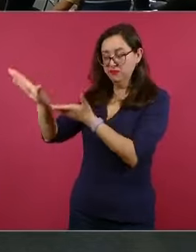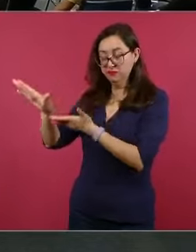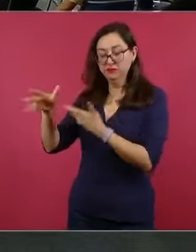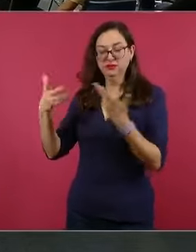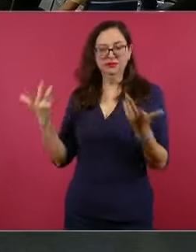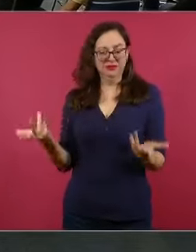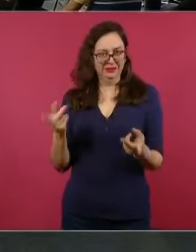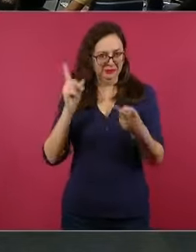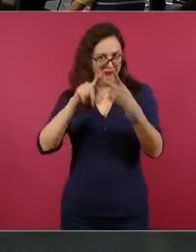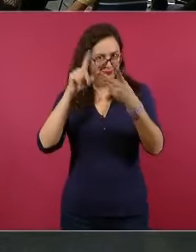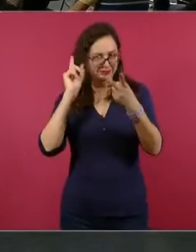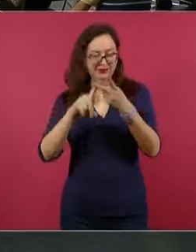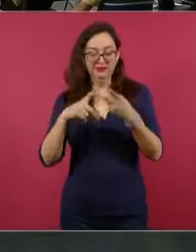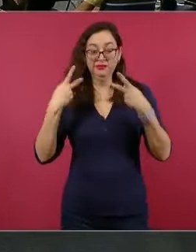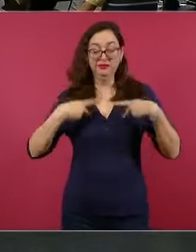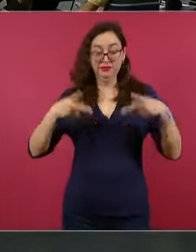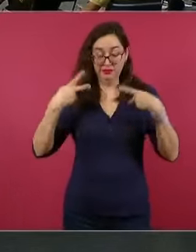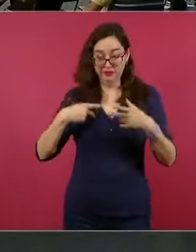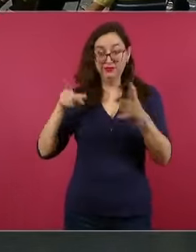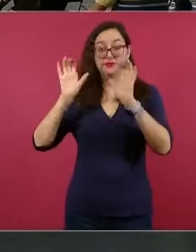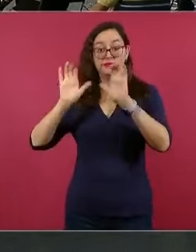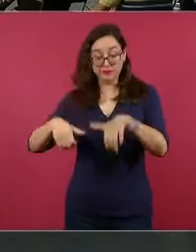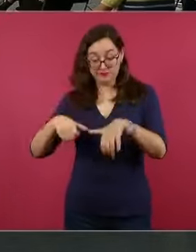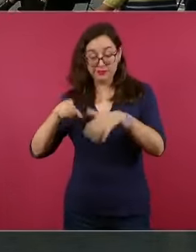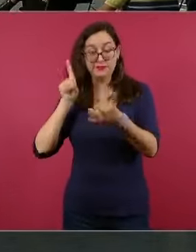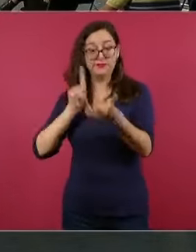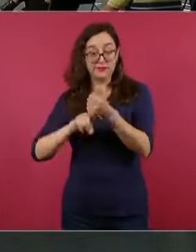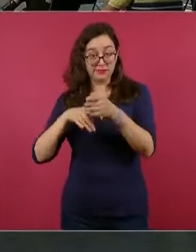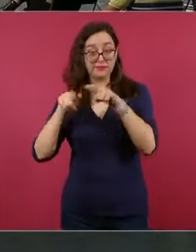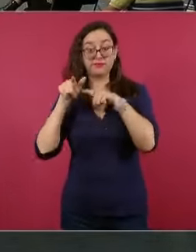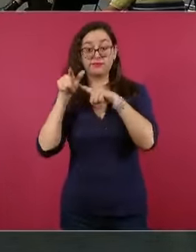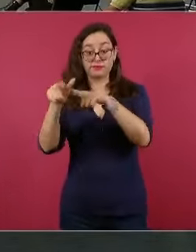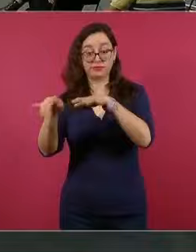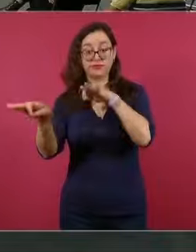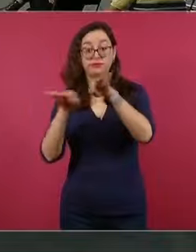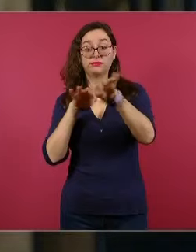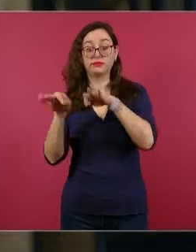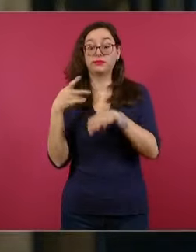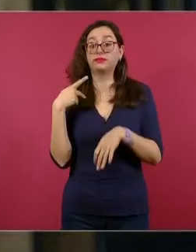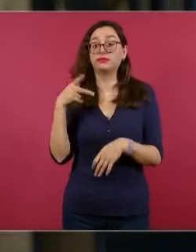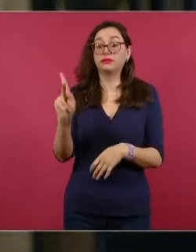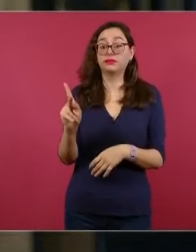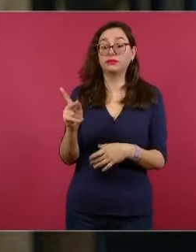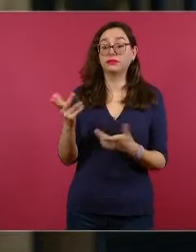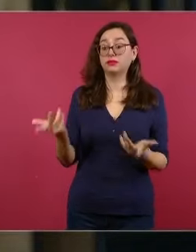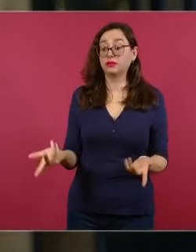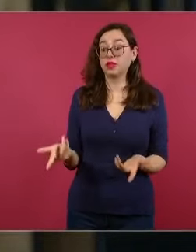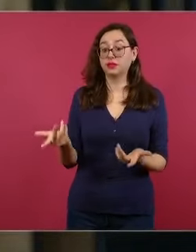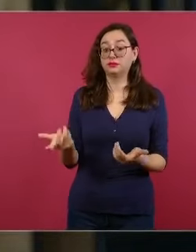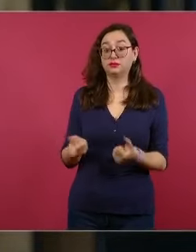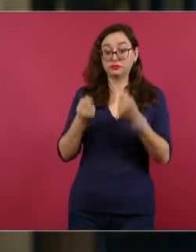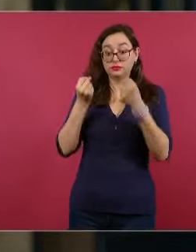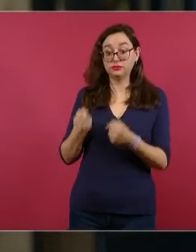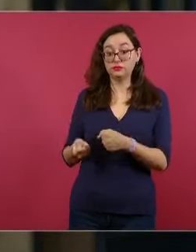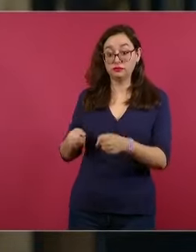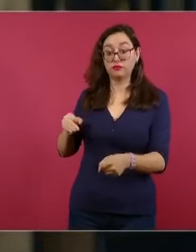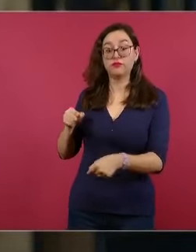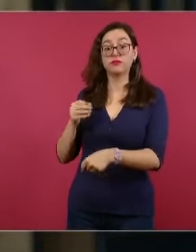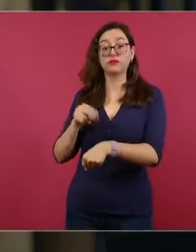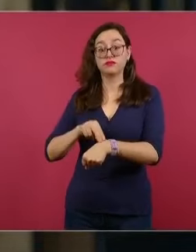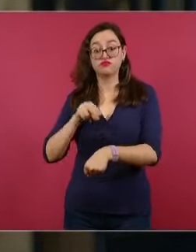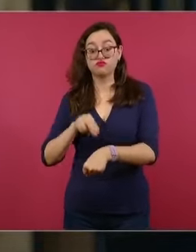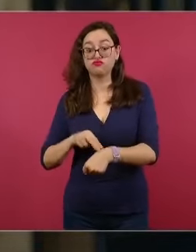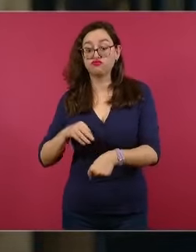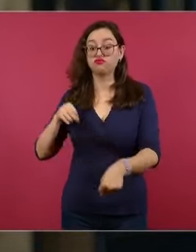ya hay personas que murieron por esta situación eh Hay una persona que eh murió Hace algunos meses y su última Eh pues